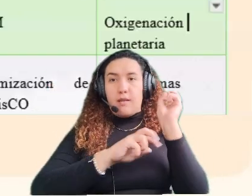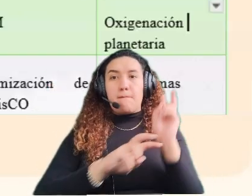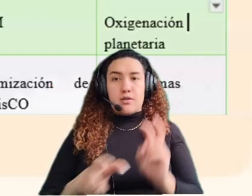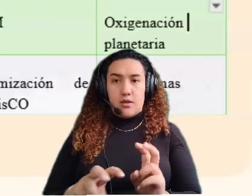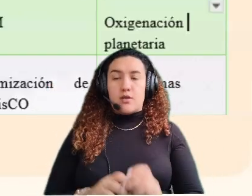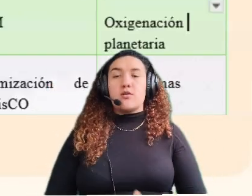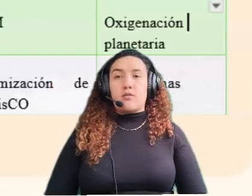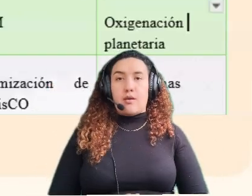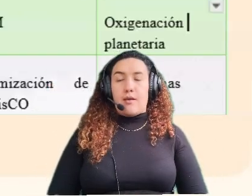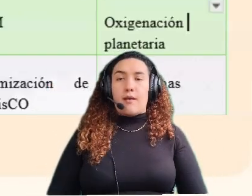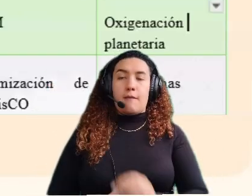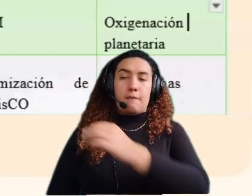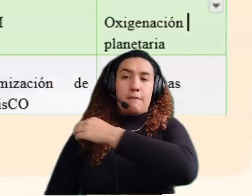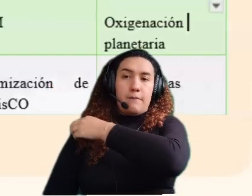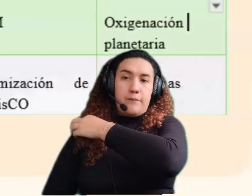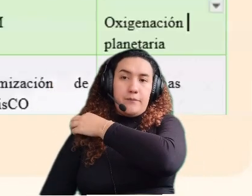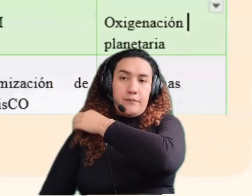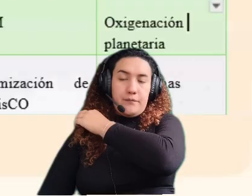una investigación.